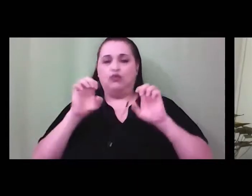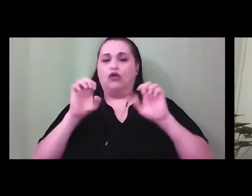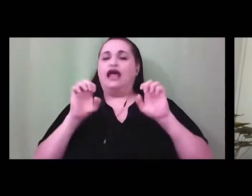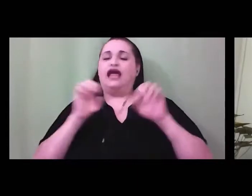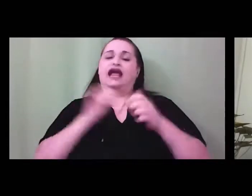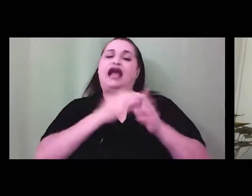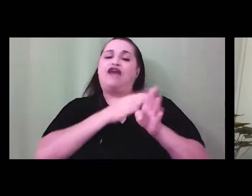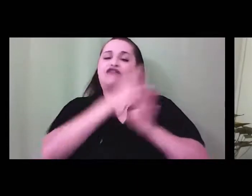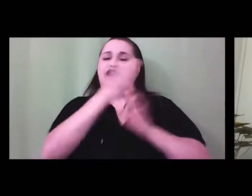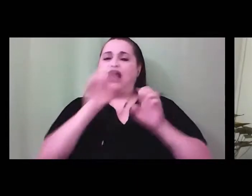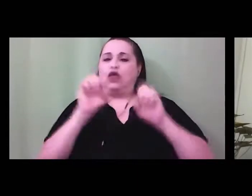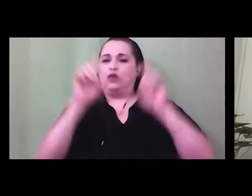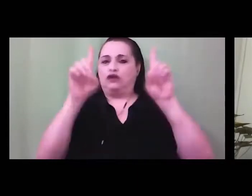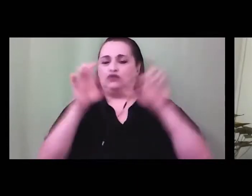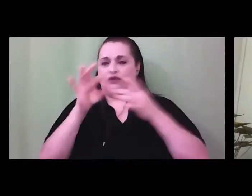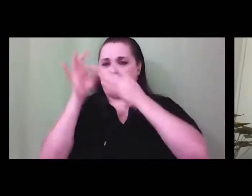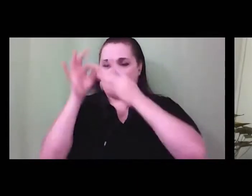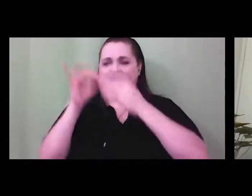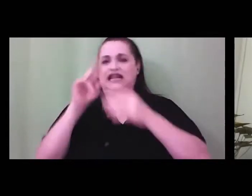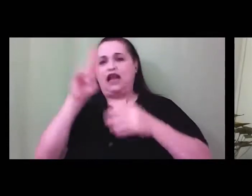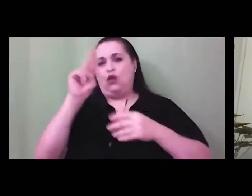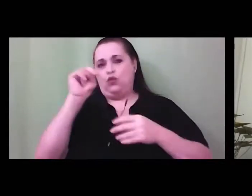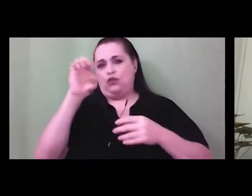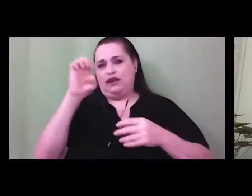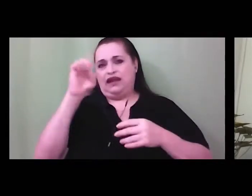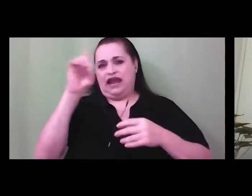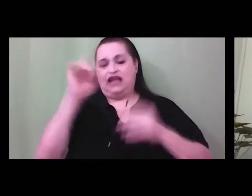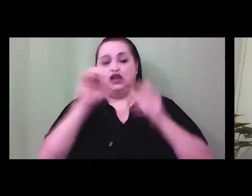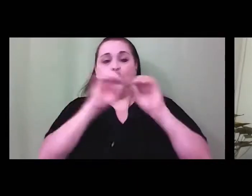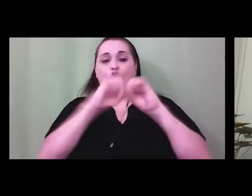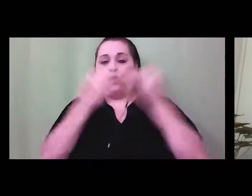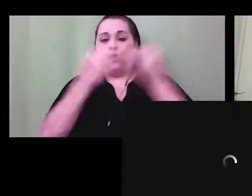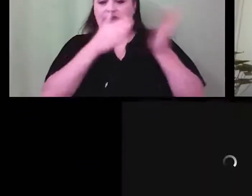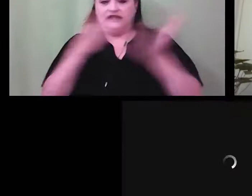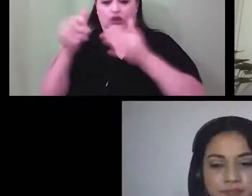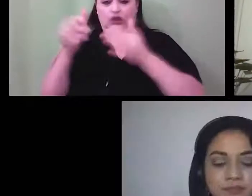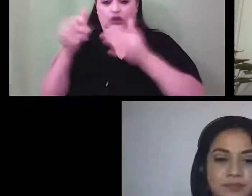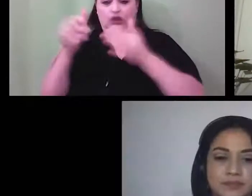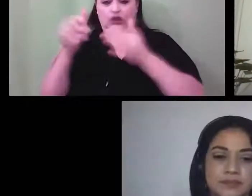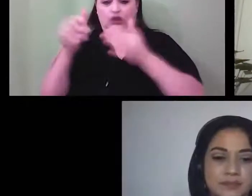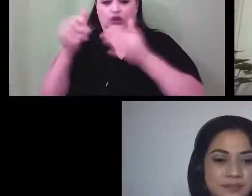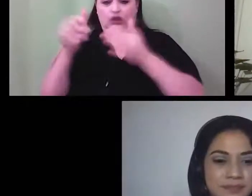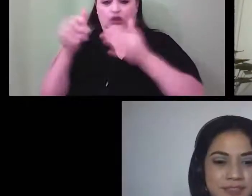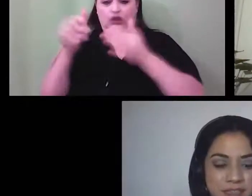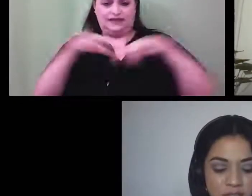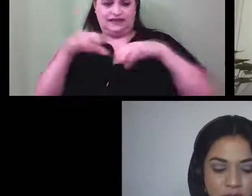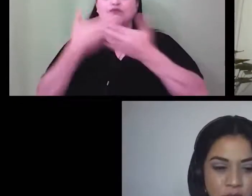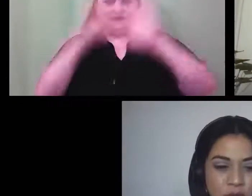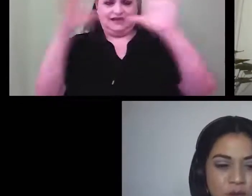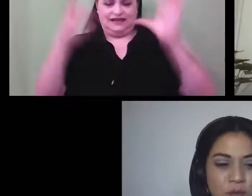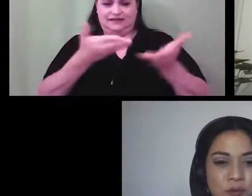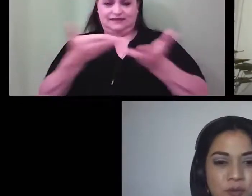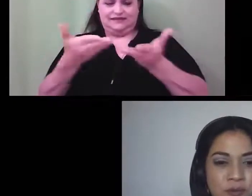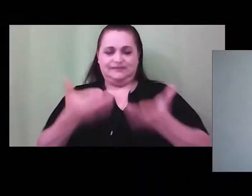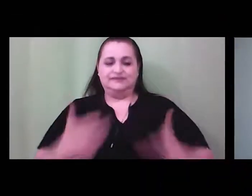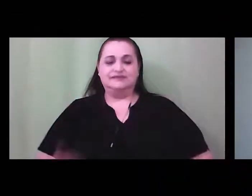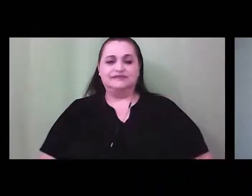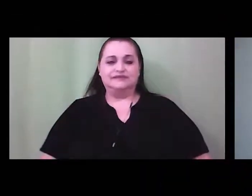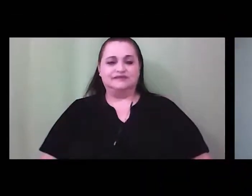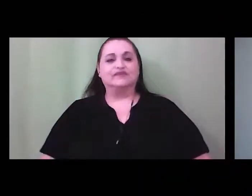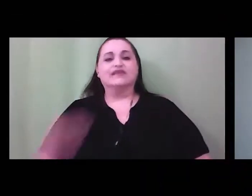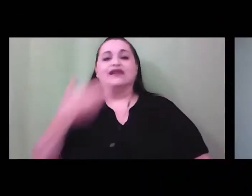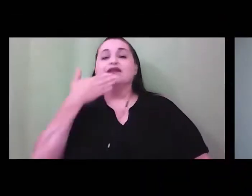Especial de la UNED y organizadora de este evento. Buenos días. Muy